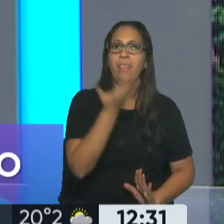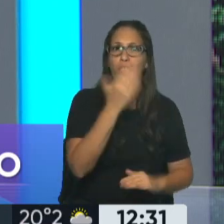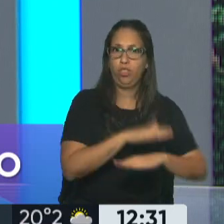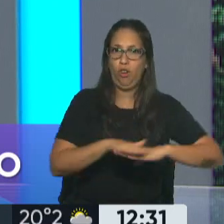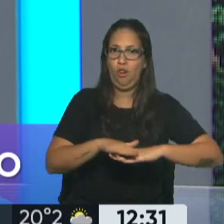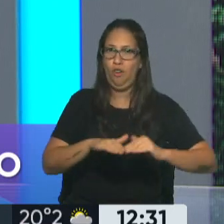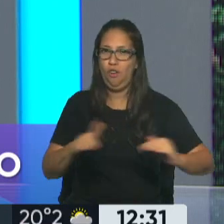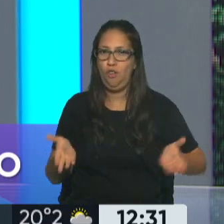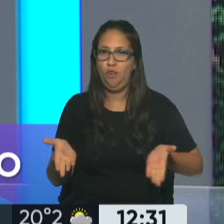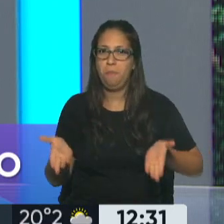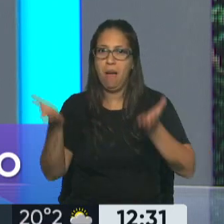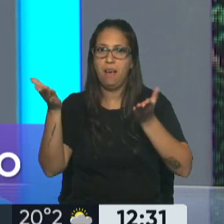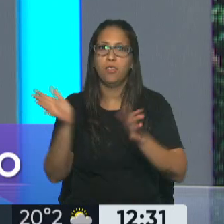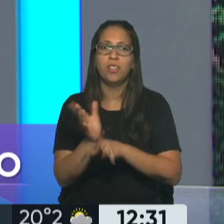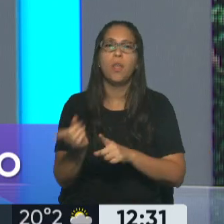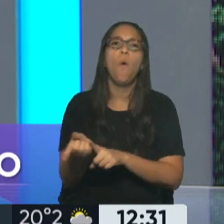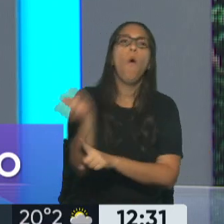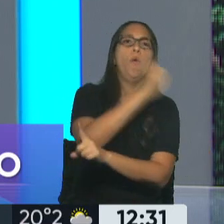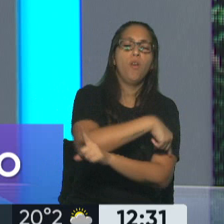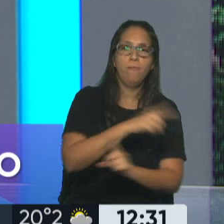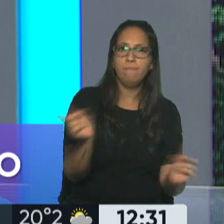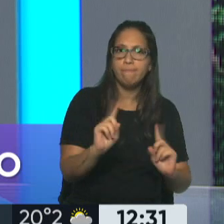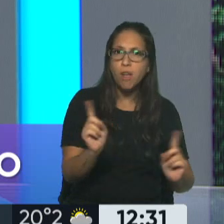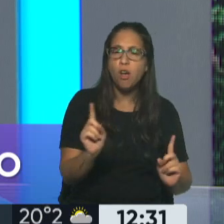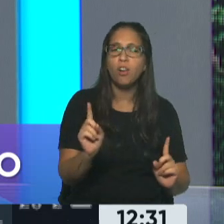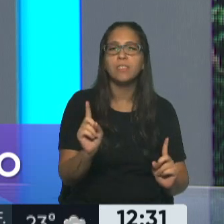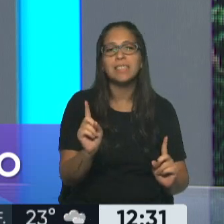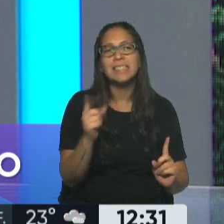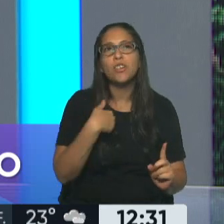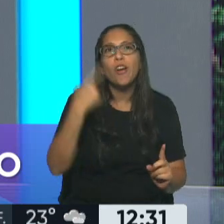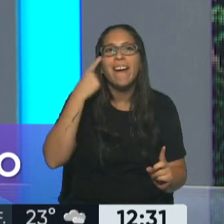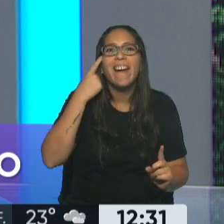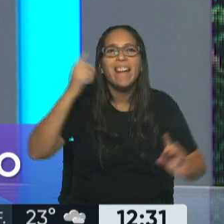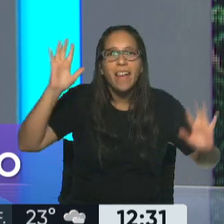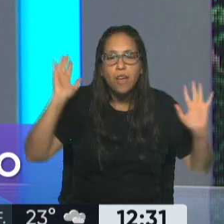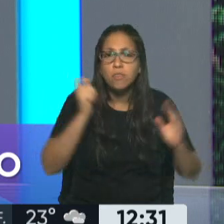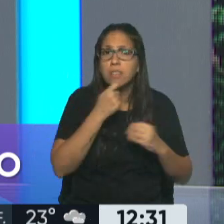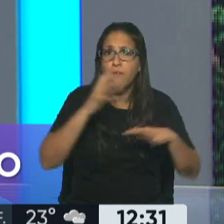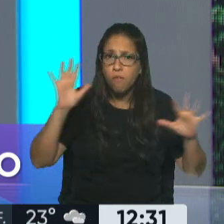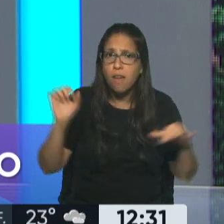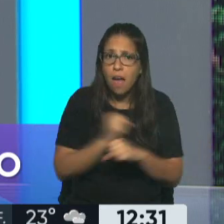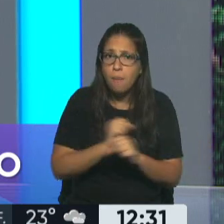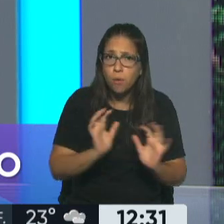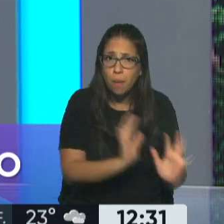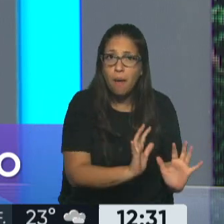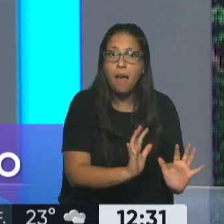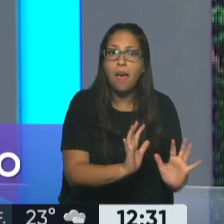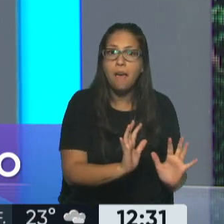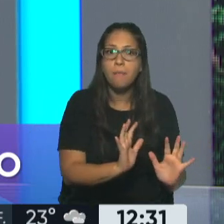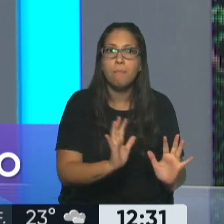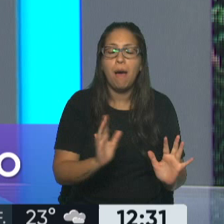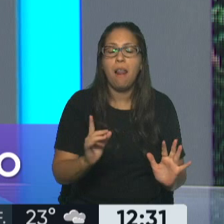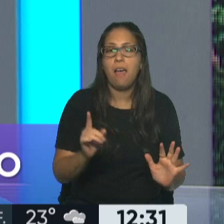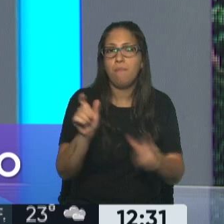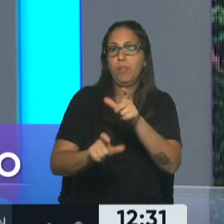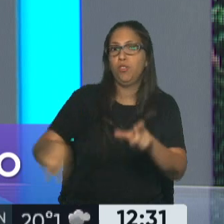O sea, no se aplicó con retroactividad. Entonces, me da la sensación que para no Va a ser afectar así. mucho el bolsillo